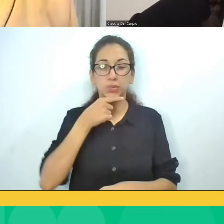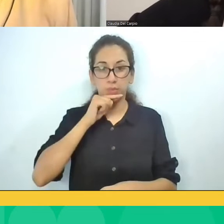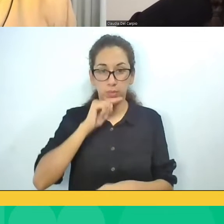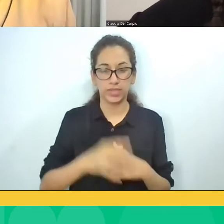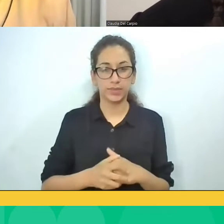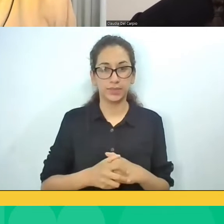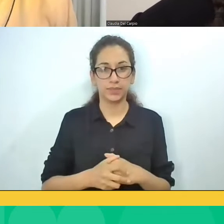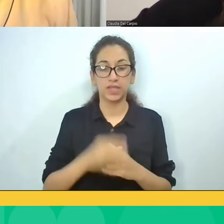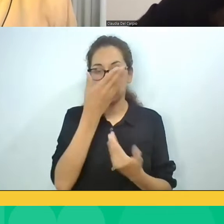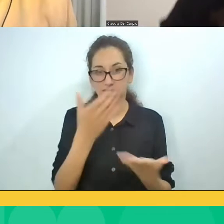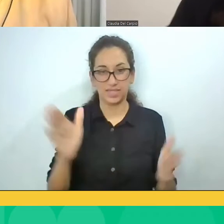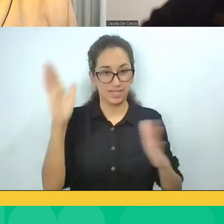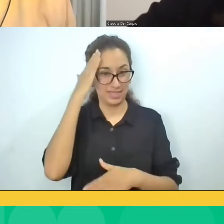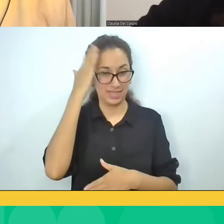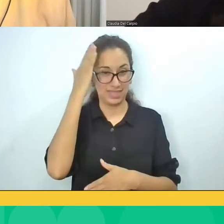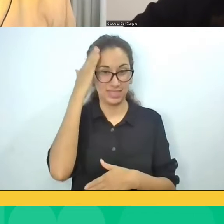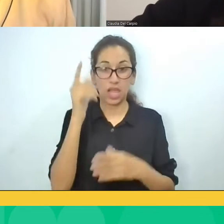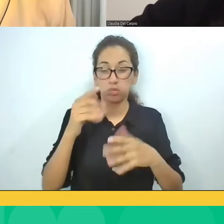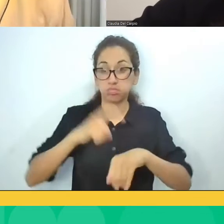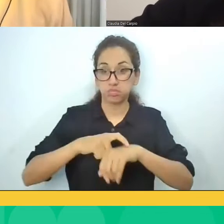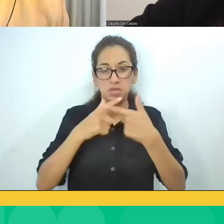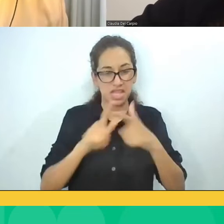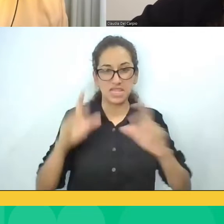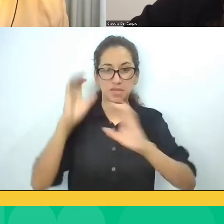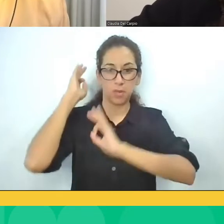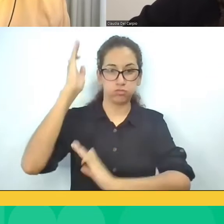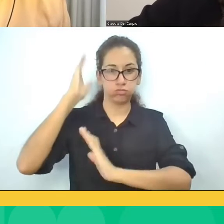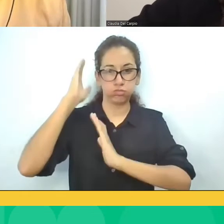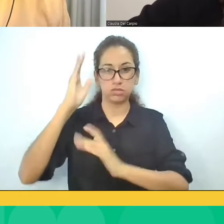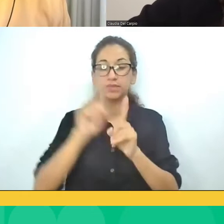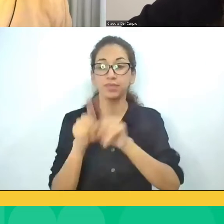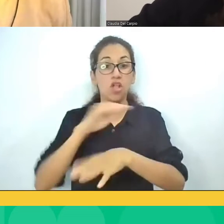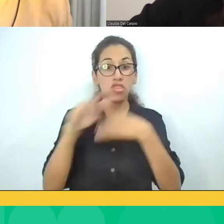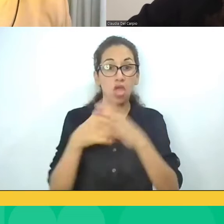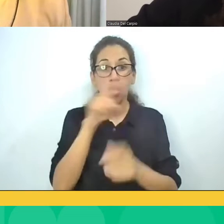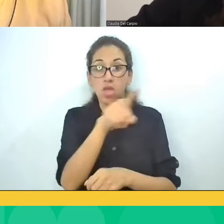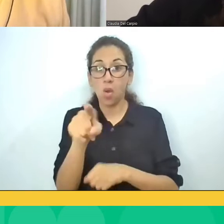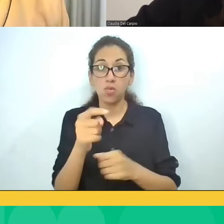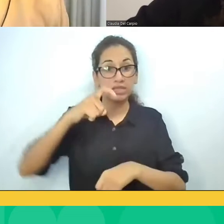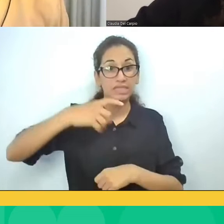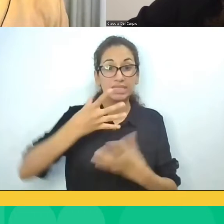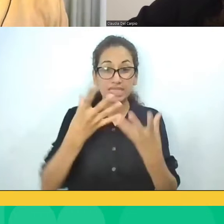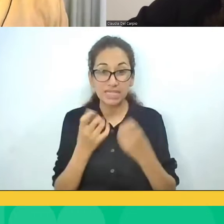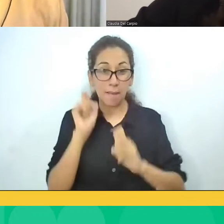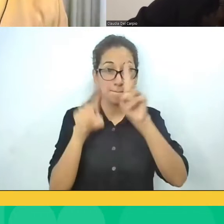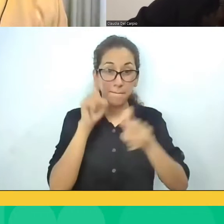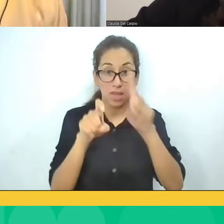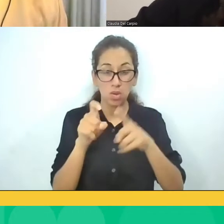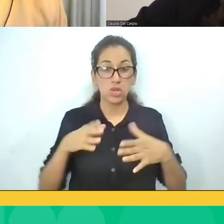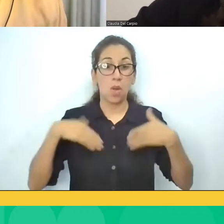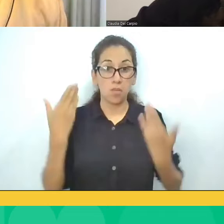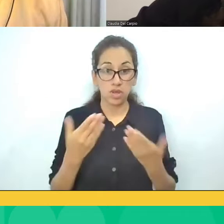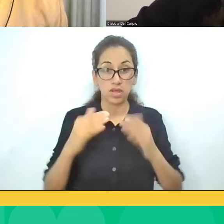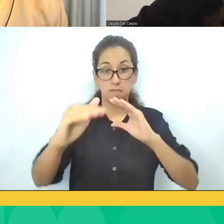Entonces, ya conocemos la metodología, tienes un tiempo para exponer y todas las preguntas que vayan saliendo, que vayan surgiendo,